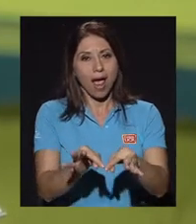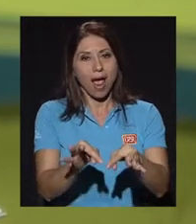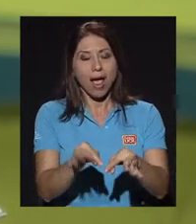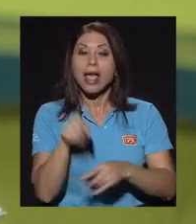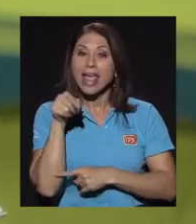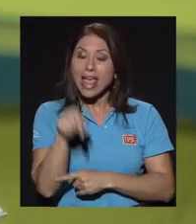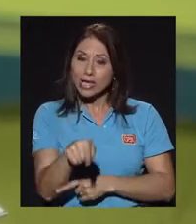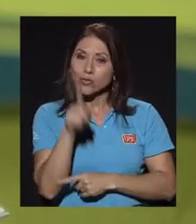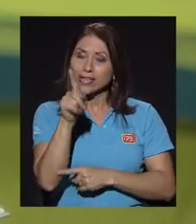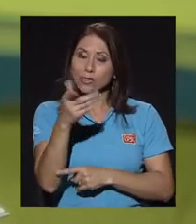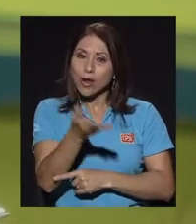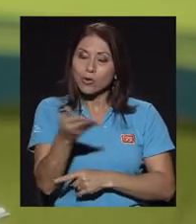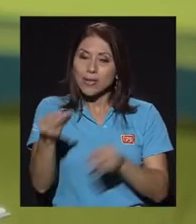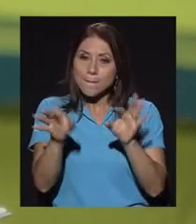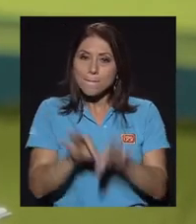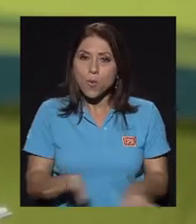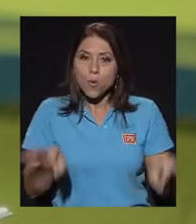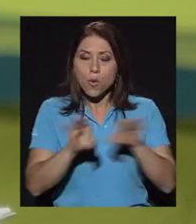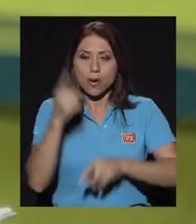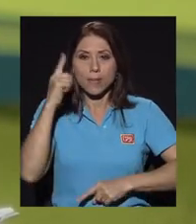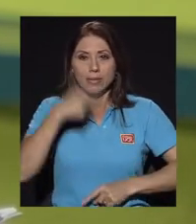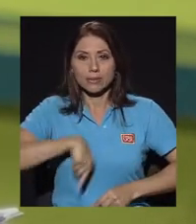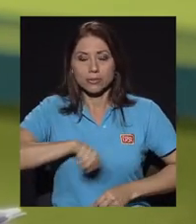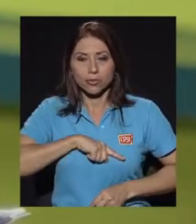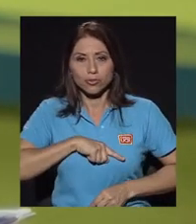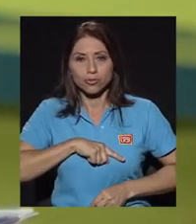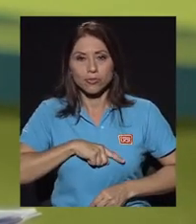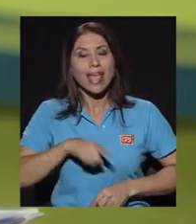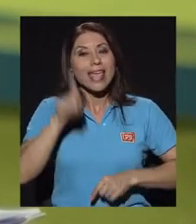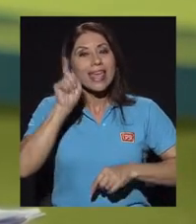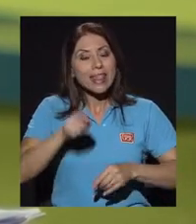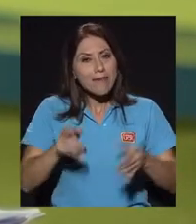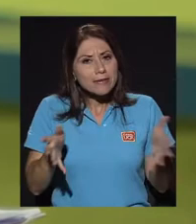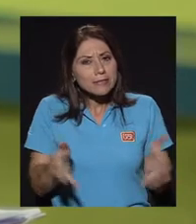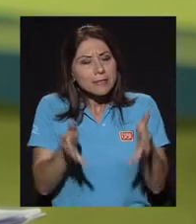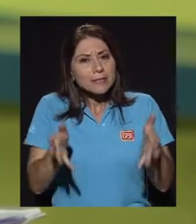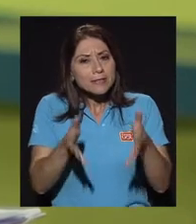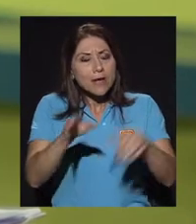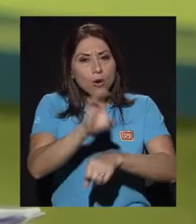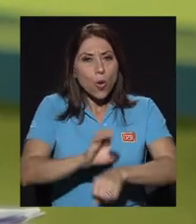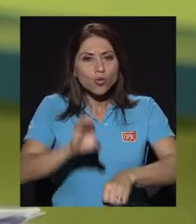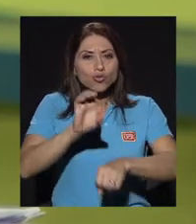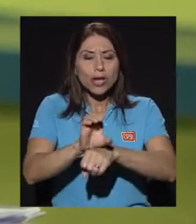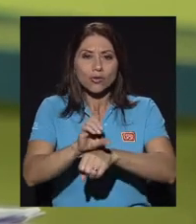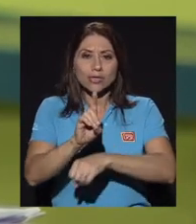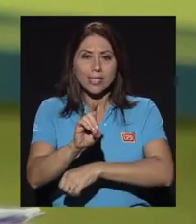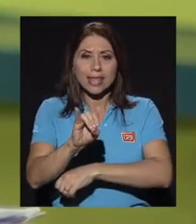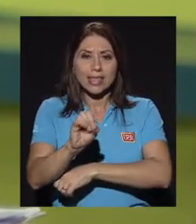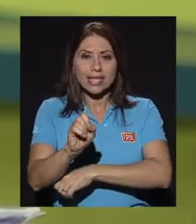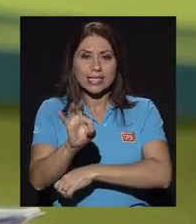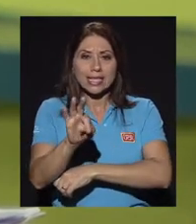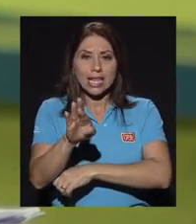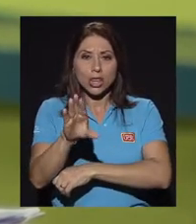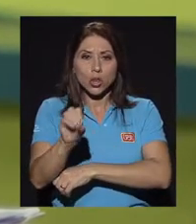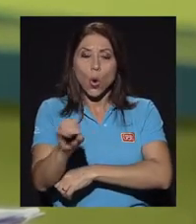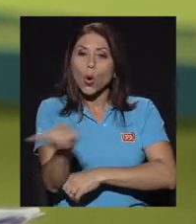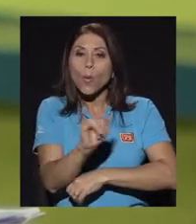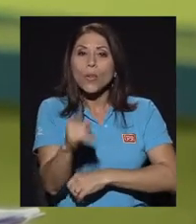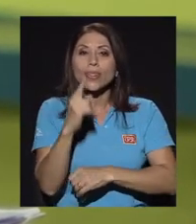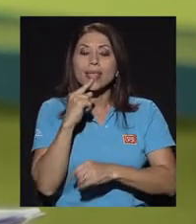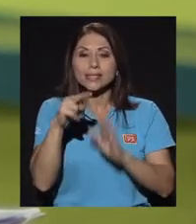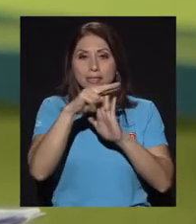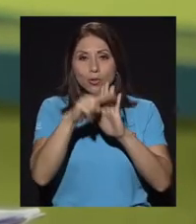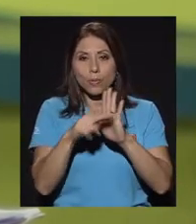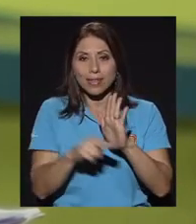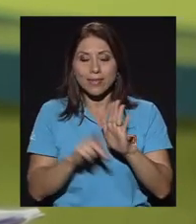eso va a ser una de las premisas de nosotros, poner a funcionar los consejos de distrito tal como está en la normativa del